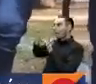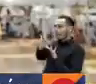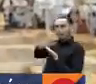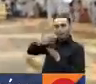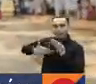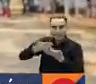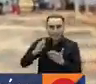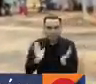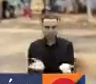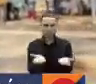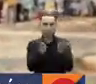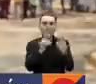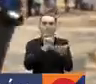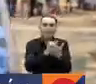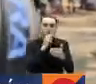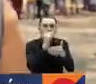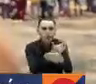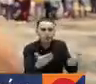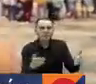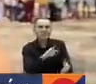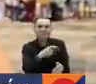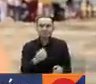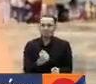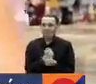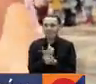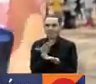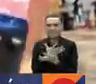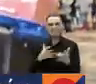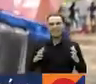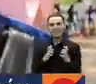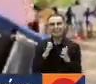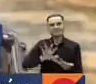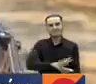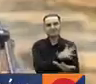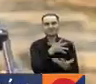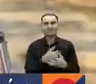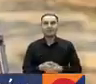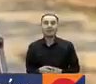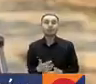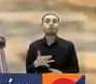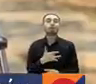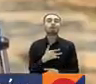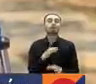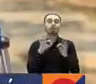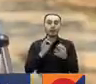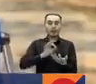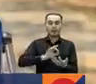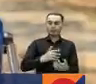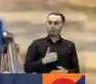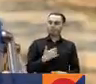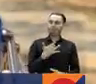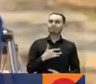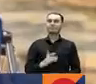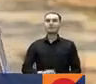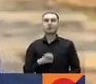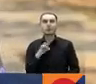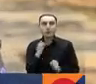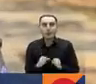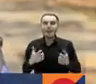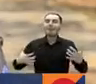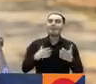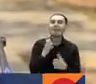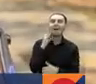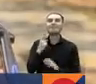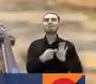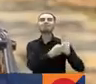son las aspiraciones de los niños y niñas amantes de la música vallenata. Me siento muy feliz, orgullosa por poder mostrar el talento,